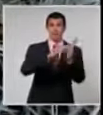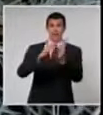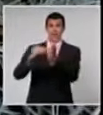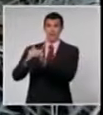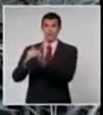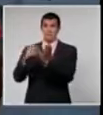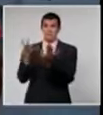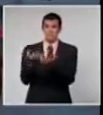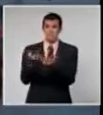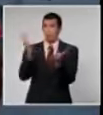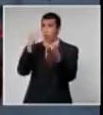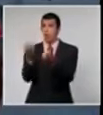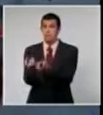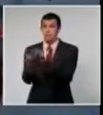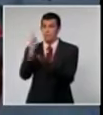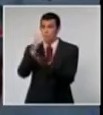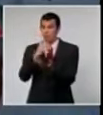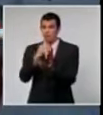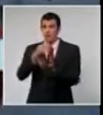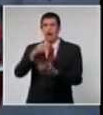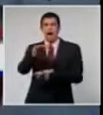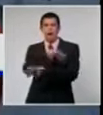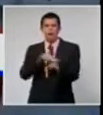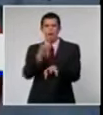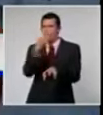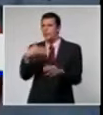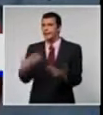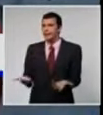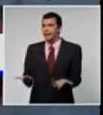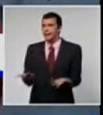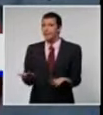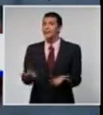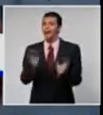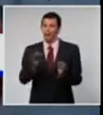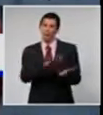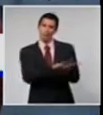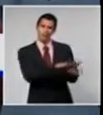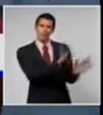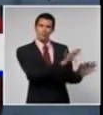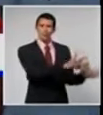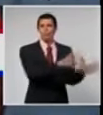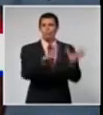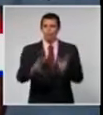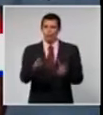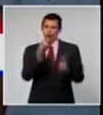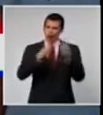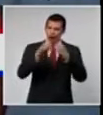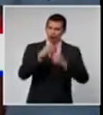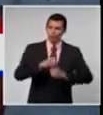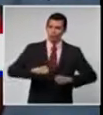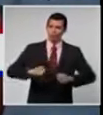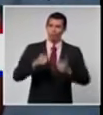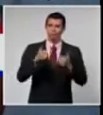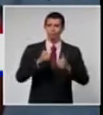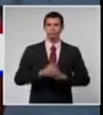forrajes. Nos lanzamos otra vez a rescatar el proceso de ensilaje, que no es más que la conservación del alimento que nos sobra